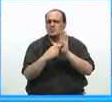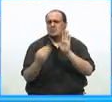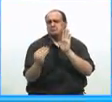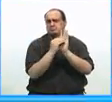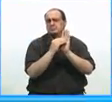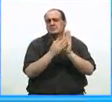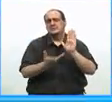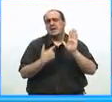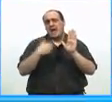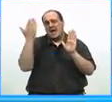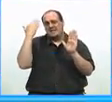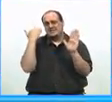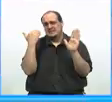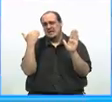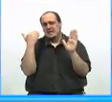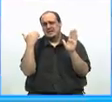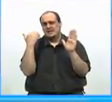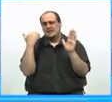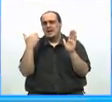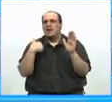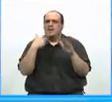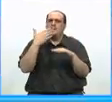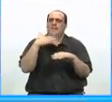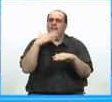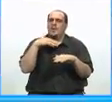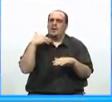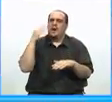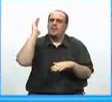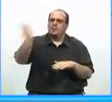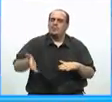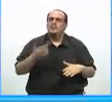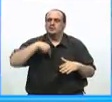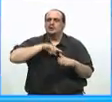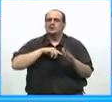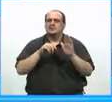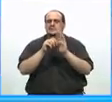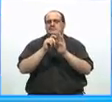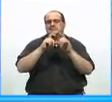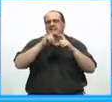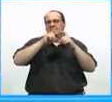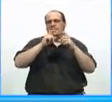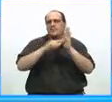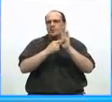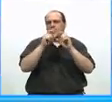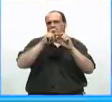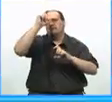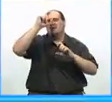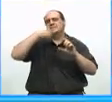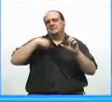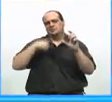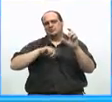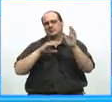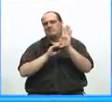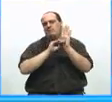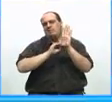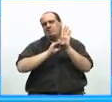y Y bueno ya ayer con con El Triunfo de boca me parece que quedamos bastante lejos del torneo Pero pero bueno sabemos que tenemos